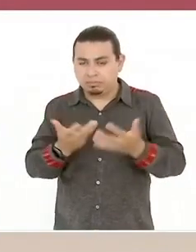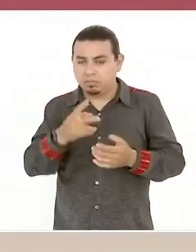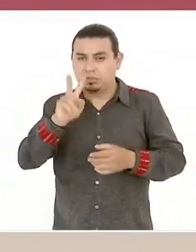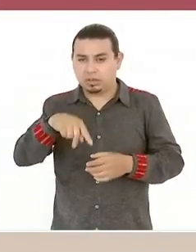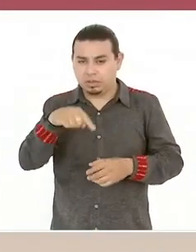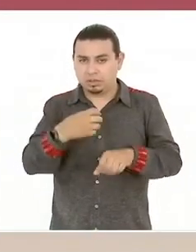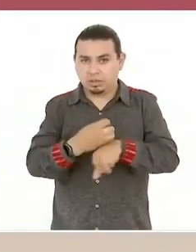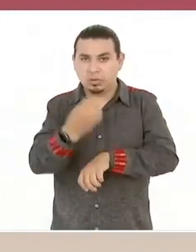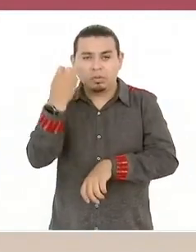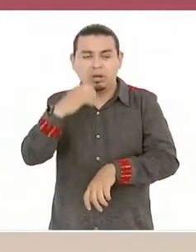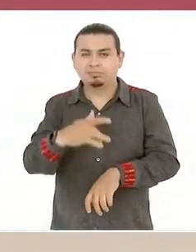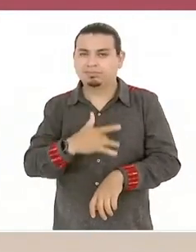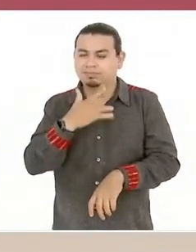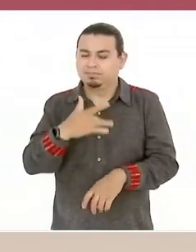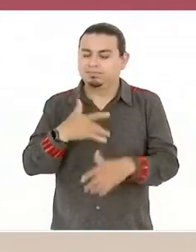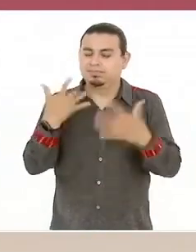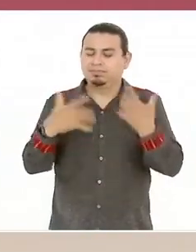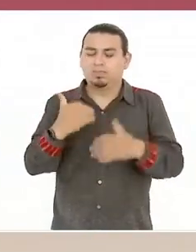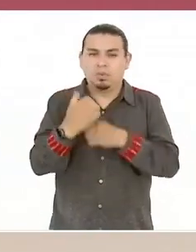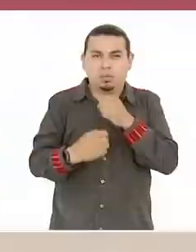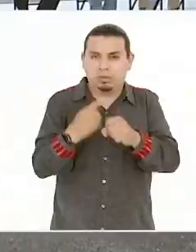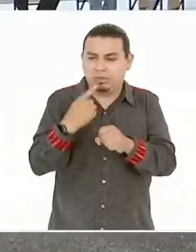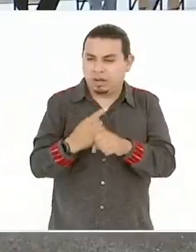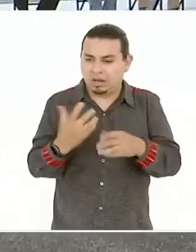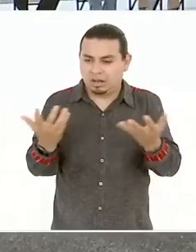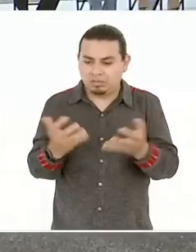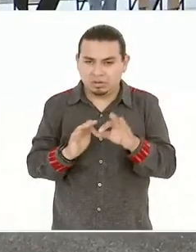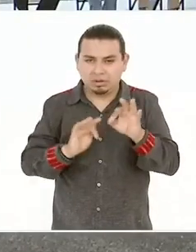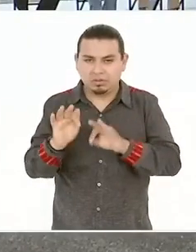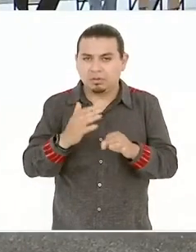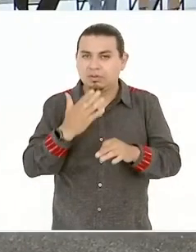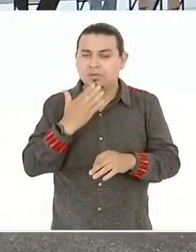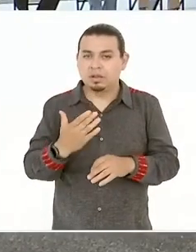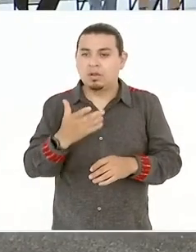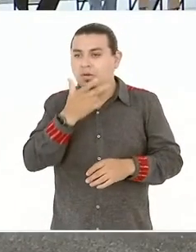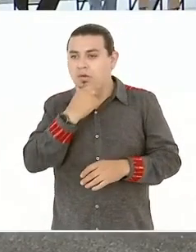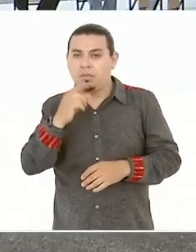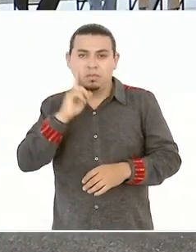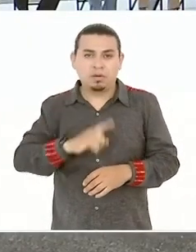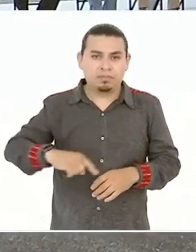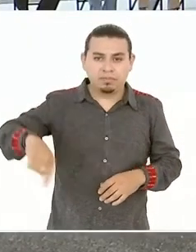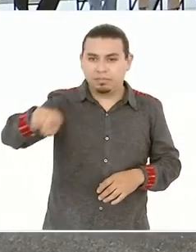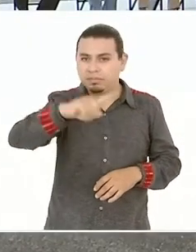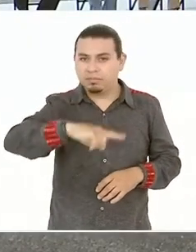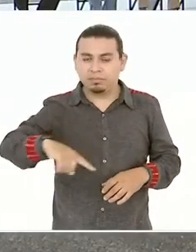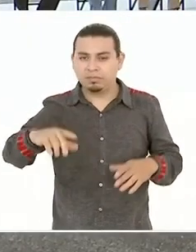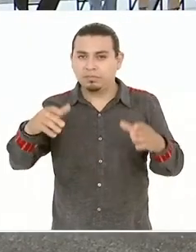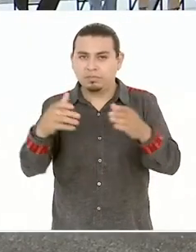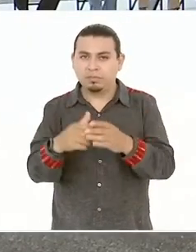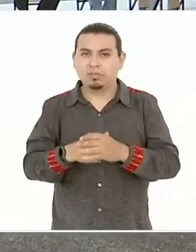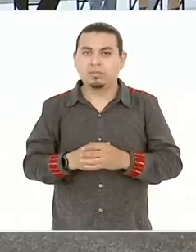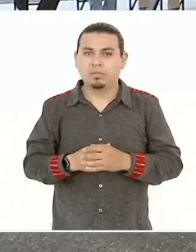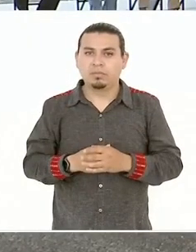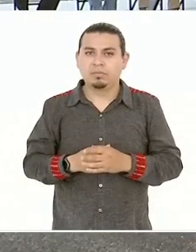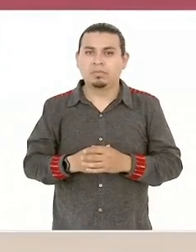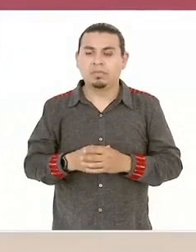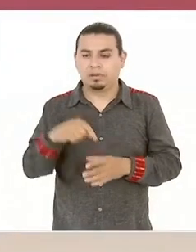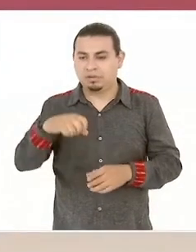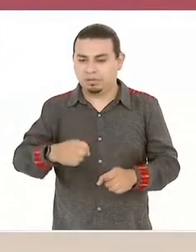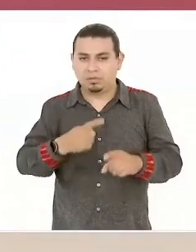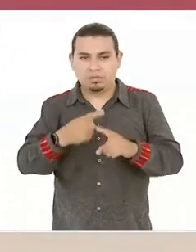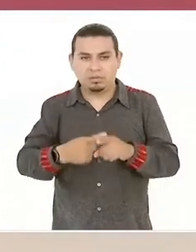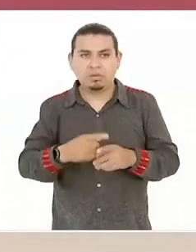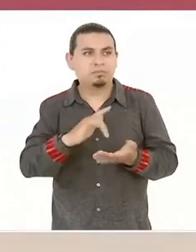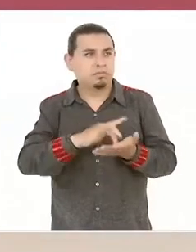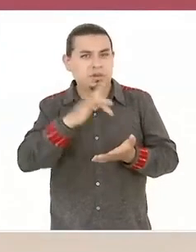privilegio y una gran oportunidad. Y a nombre de mis paisanos y paisanas, hoy aquí en Salina Cruz, le damos